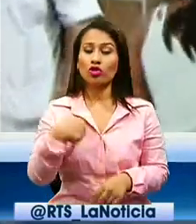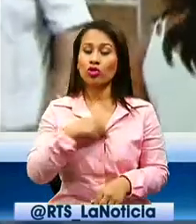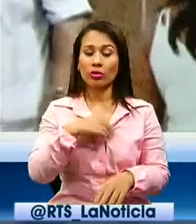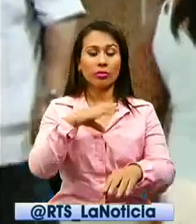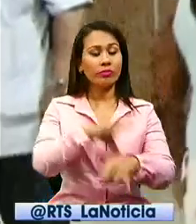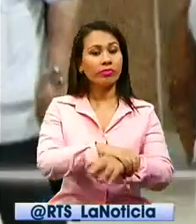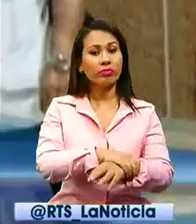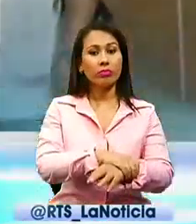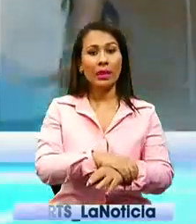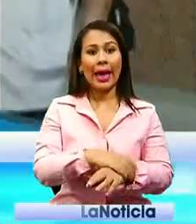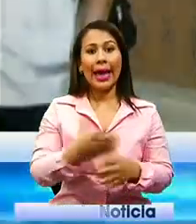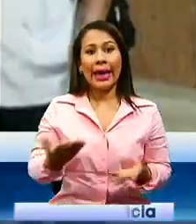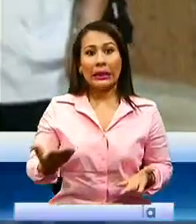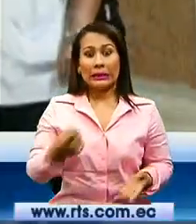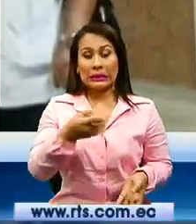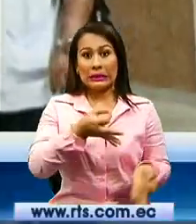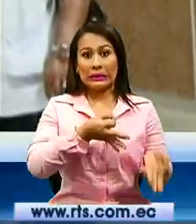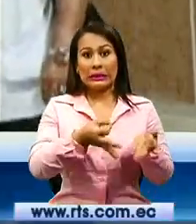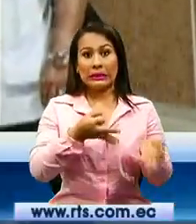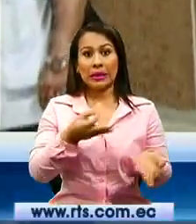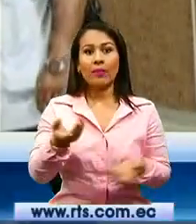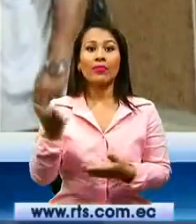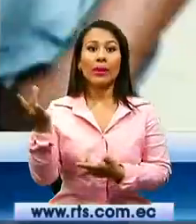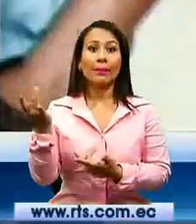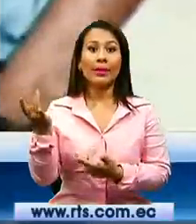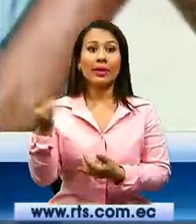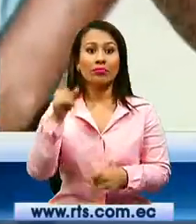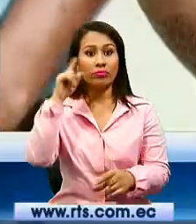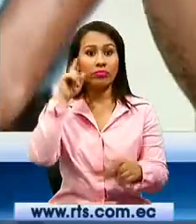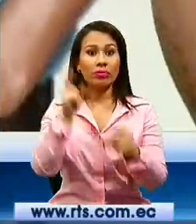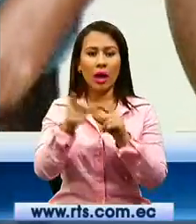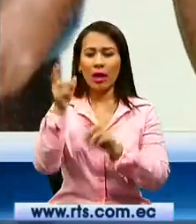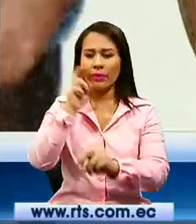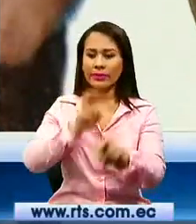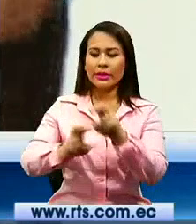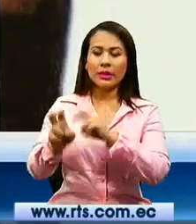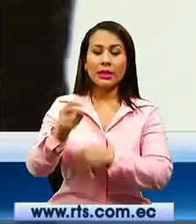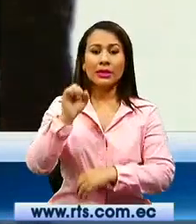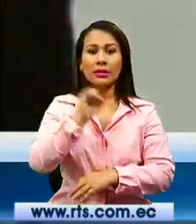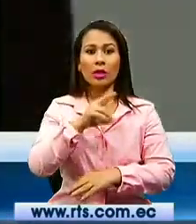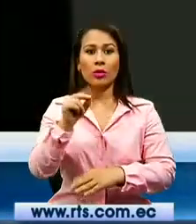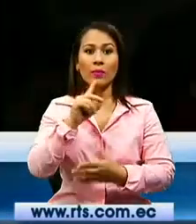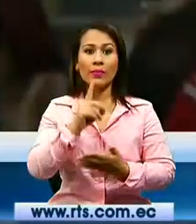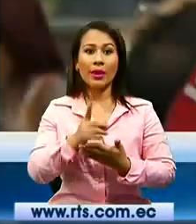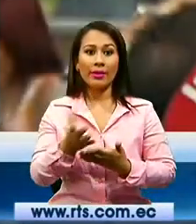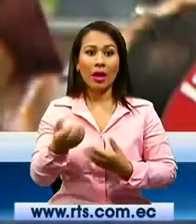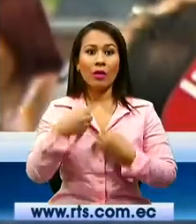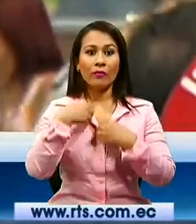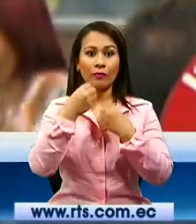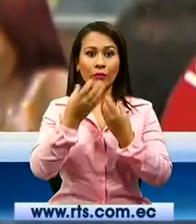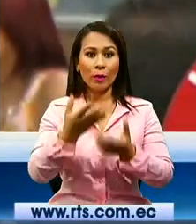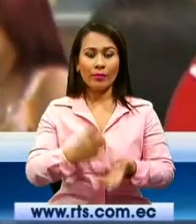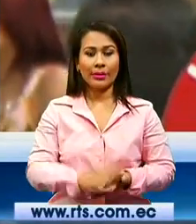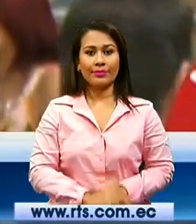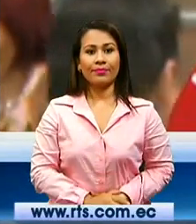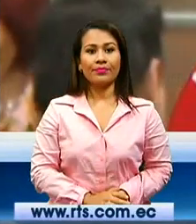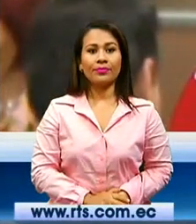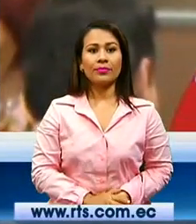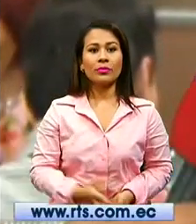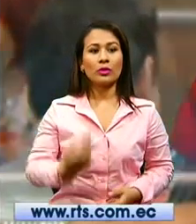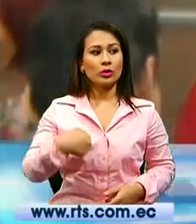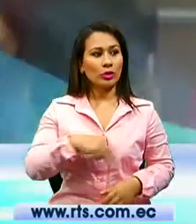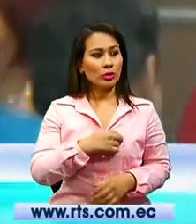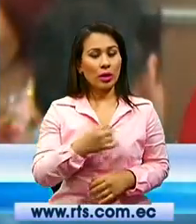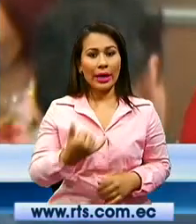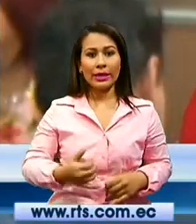dependiendo de los resultados que arrojen las investigaciones, se podrá establecer la verdad. Y si hay un delito de violación, una persona que